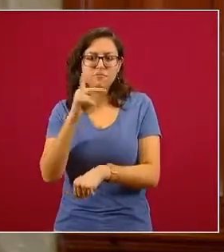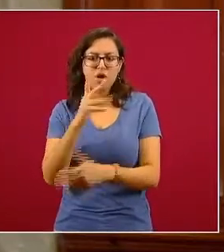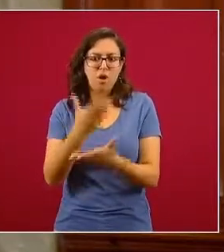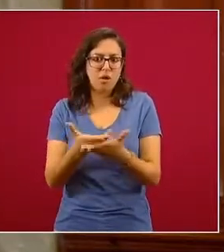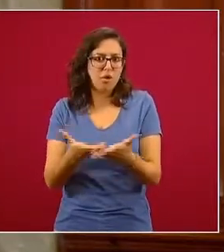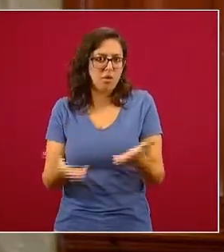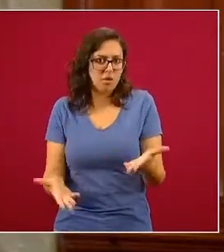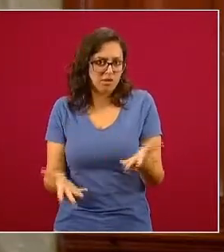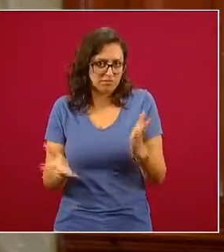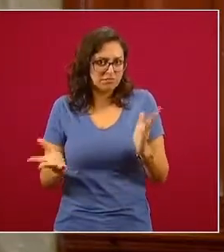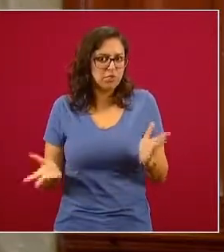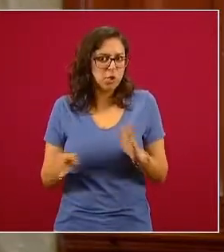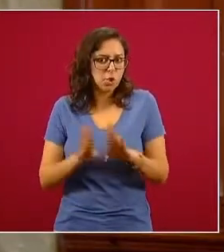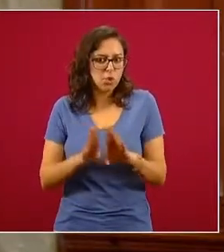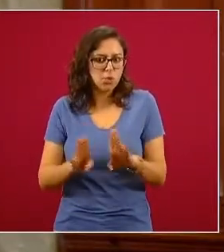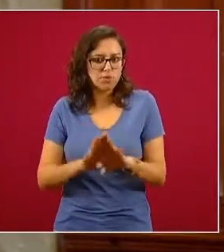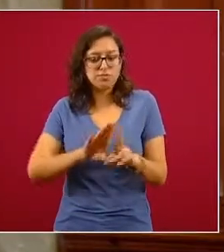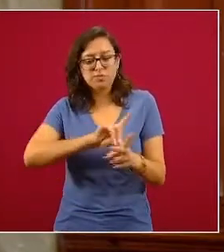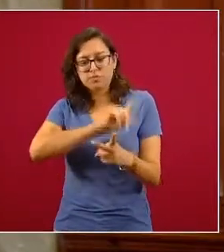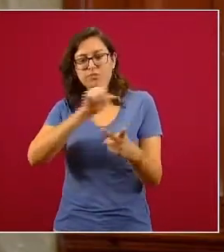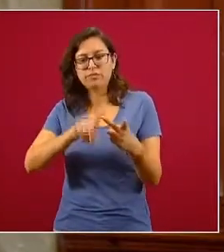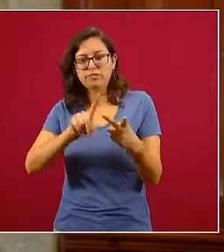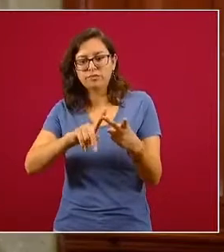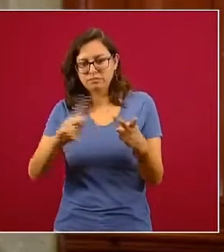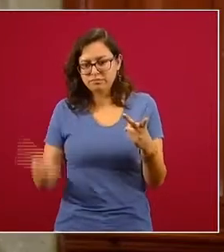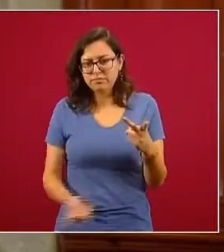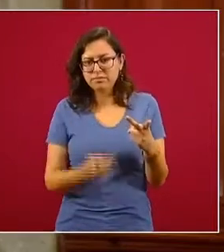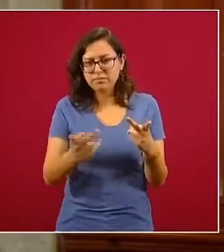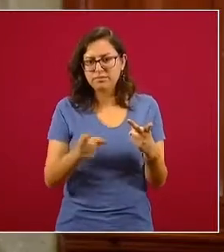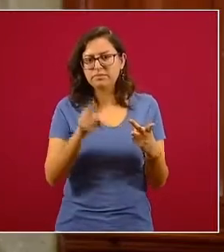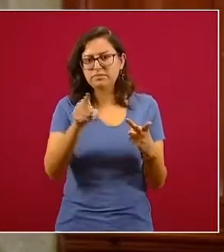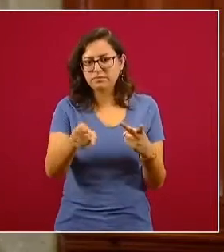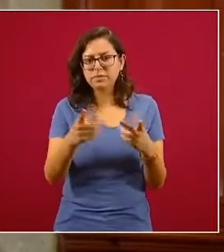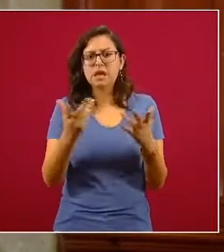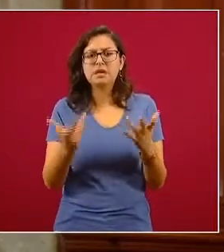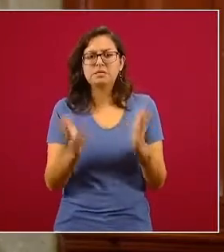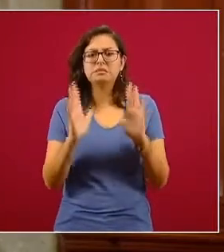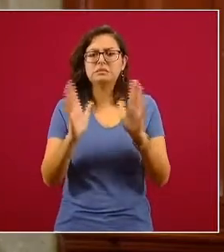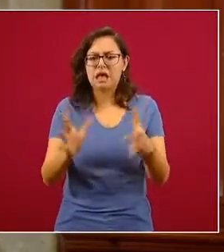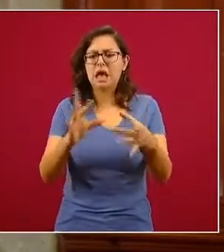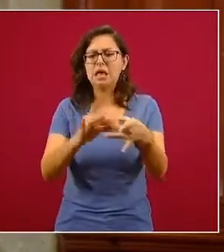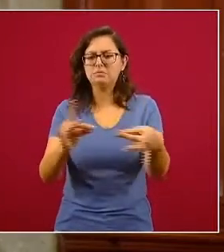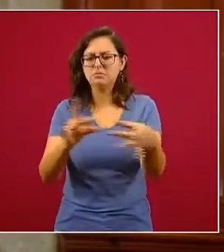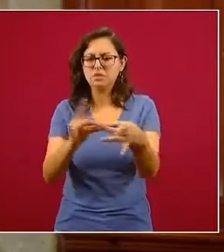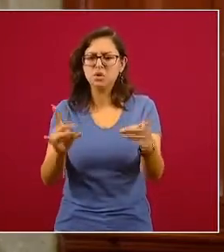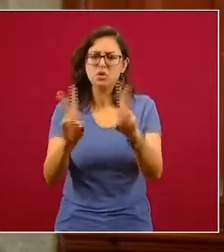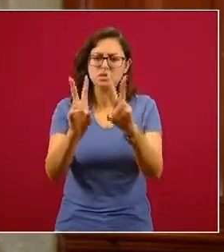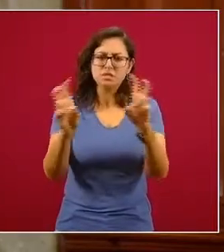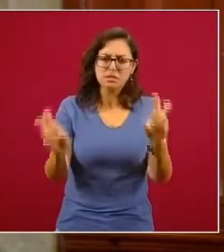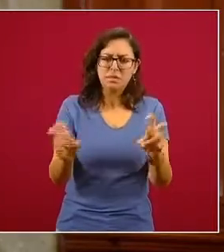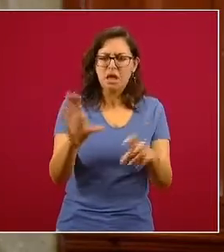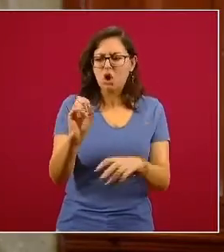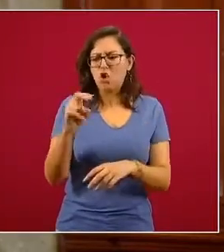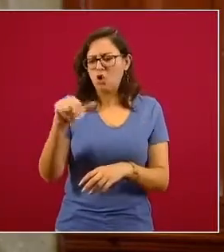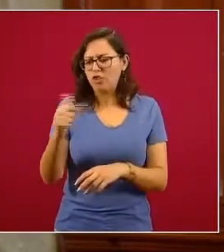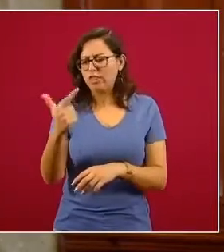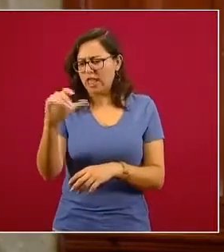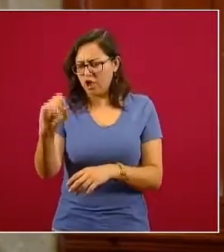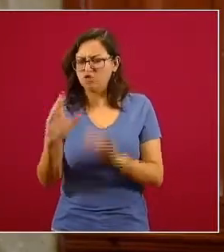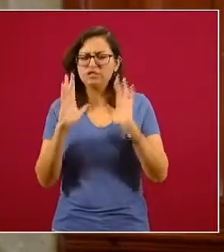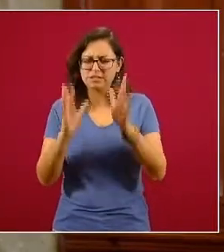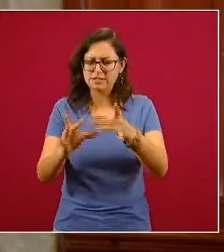CONAGO, evidentemente ya usted dijo las implicaciones en términos de comunicación, que parece no haber ninguna, pero no sé si la